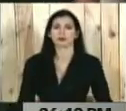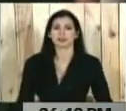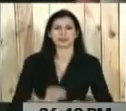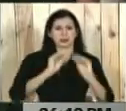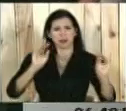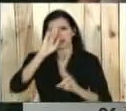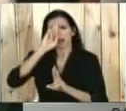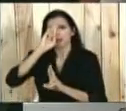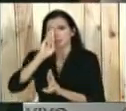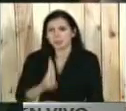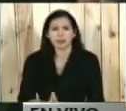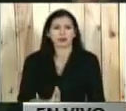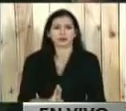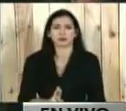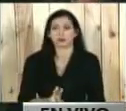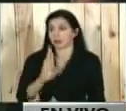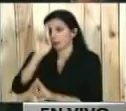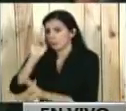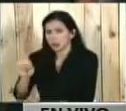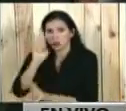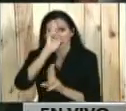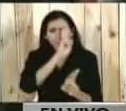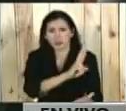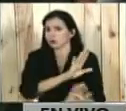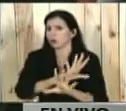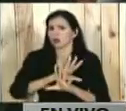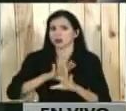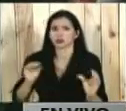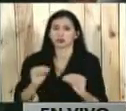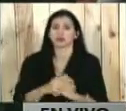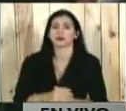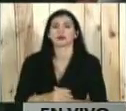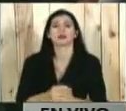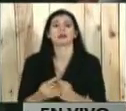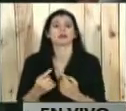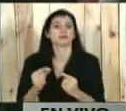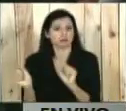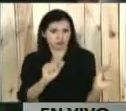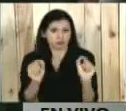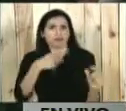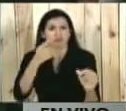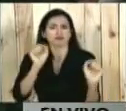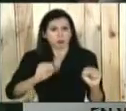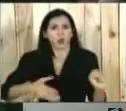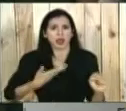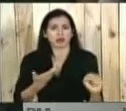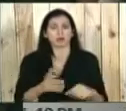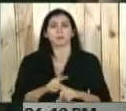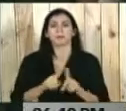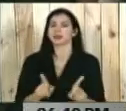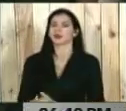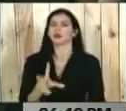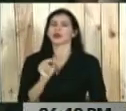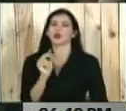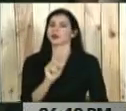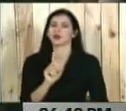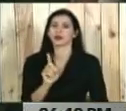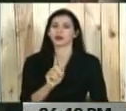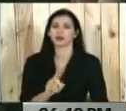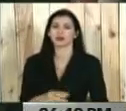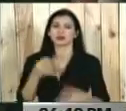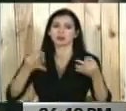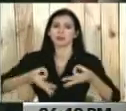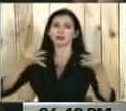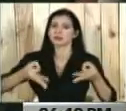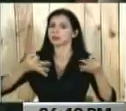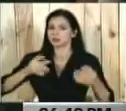al contrario. Puede haber un debate político, pero no puede haber una generación permanente